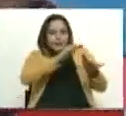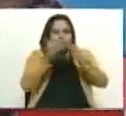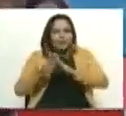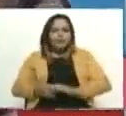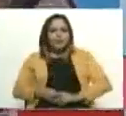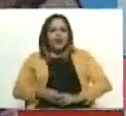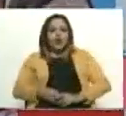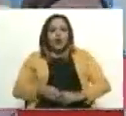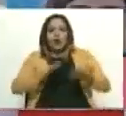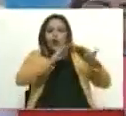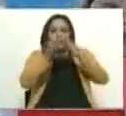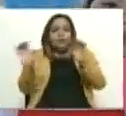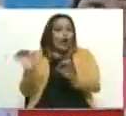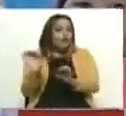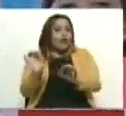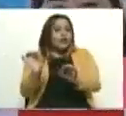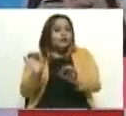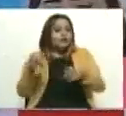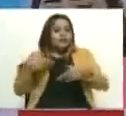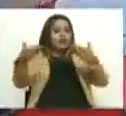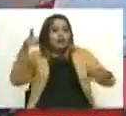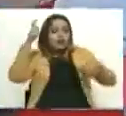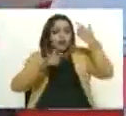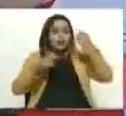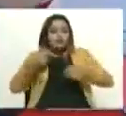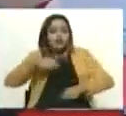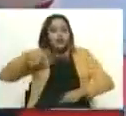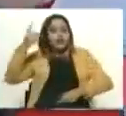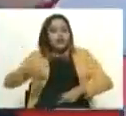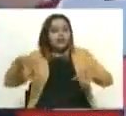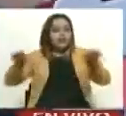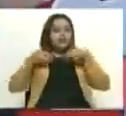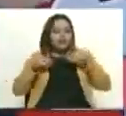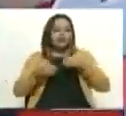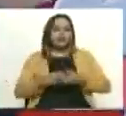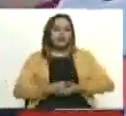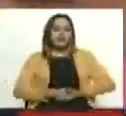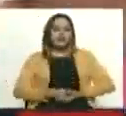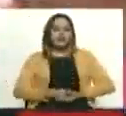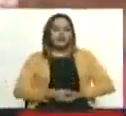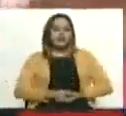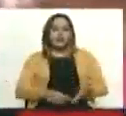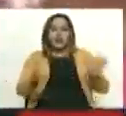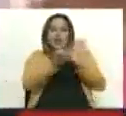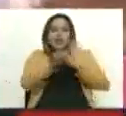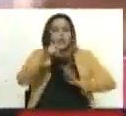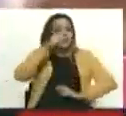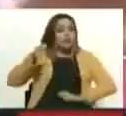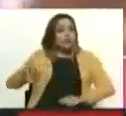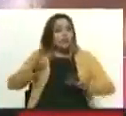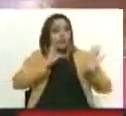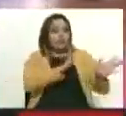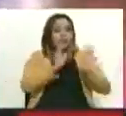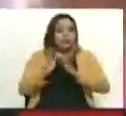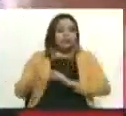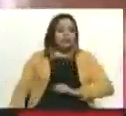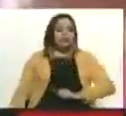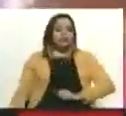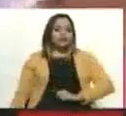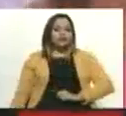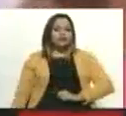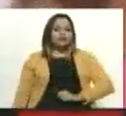o nada, nos dio la orden Chávez y esa orden la tenemos que cumplir. Las leyes del poder popular,